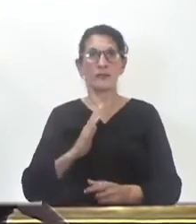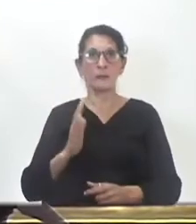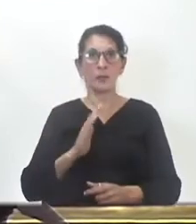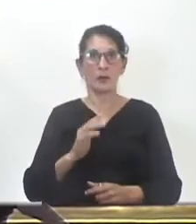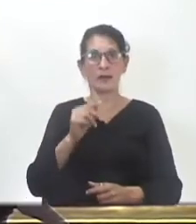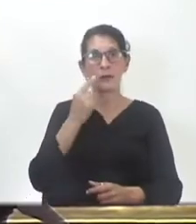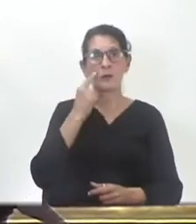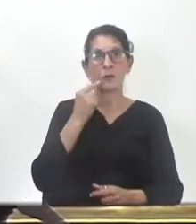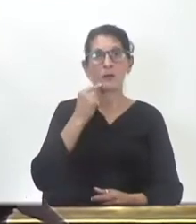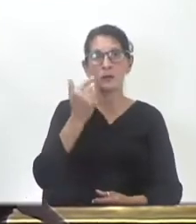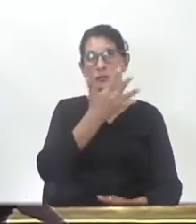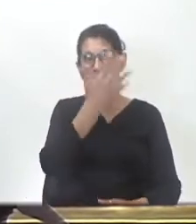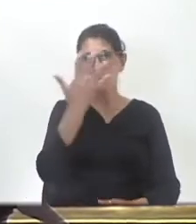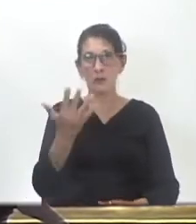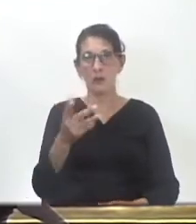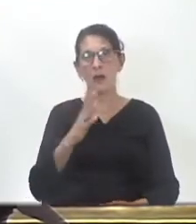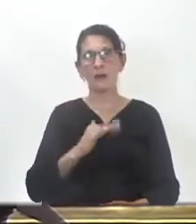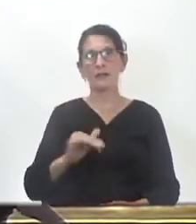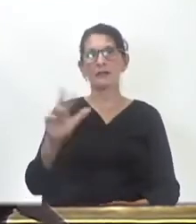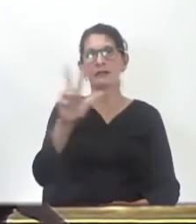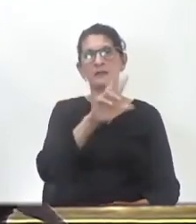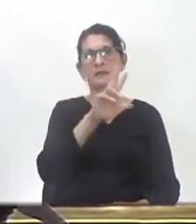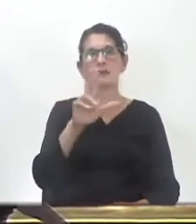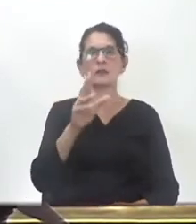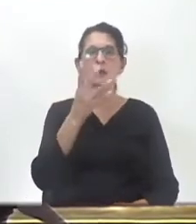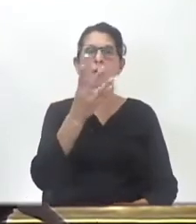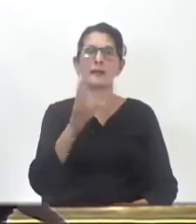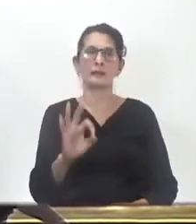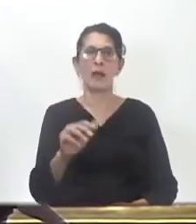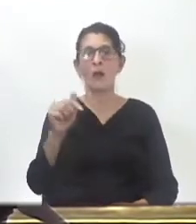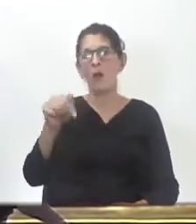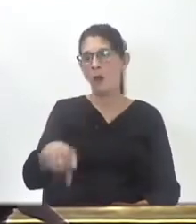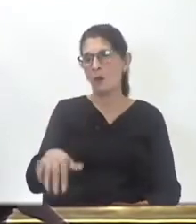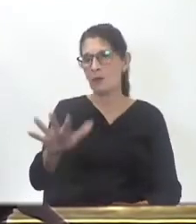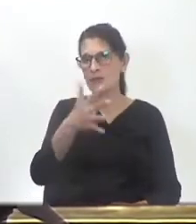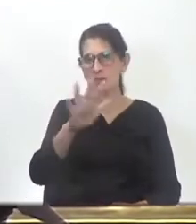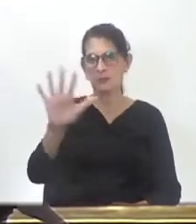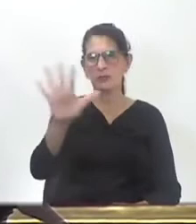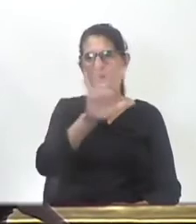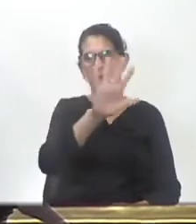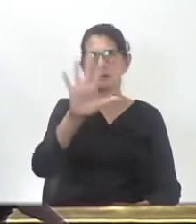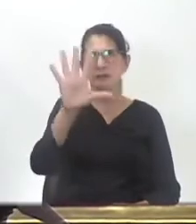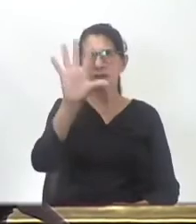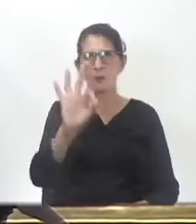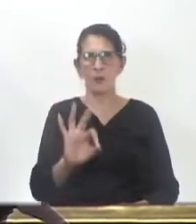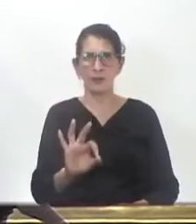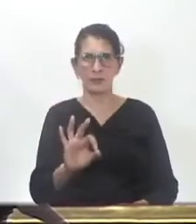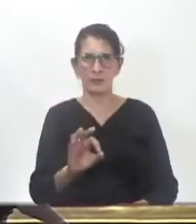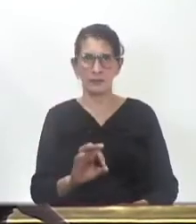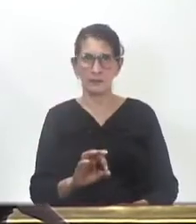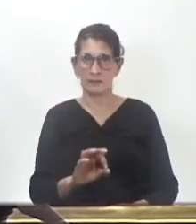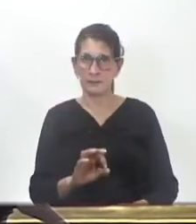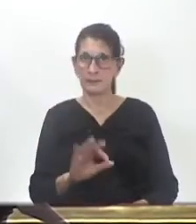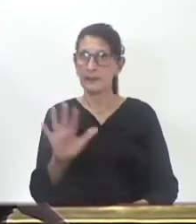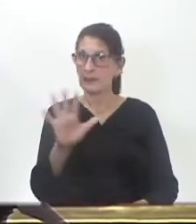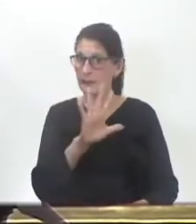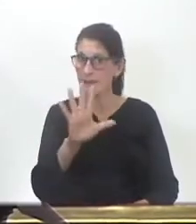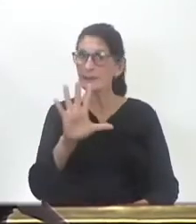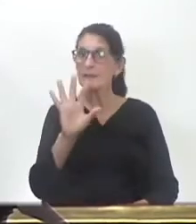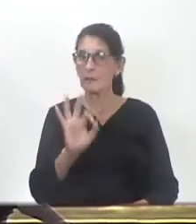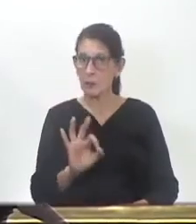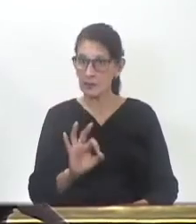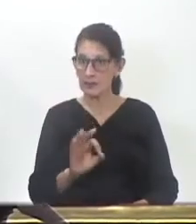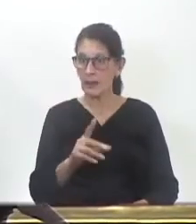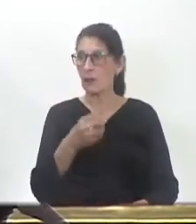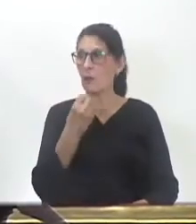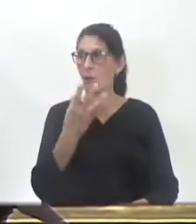unidad 5 habían 340 privadas de libertad. Hoy hay unas 550. 550. Pero cuando se tomó la